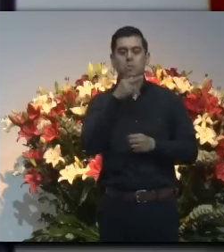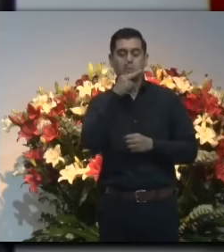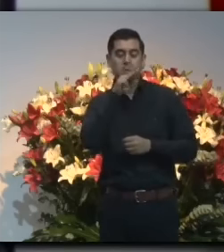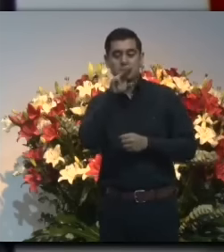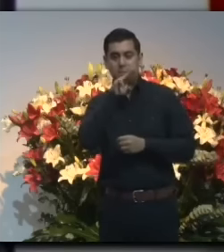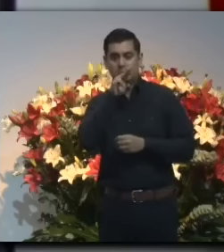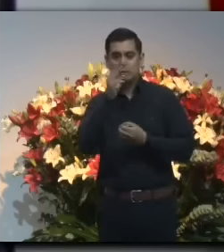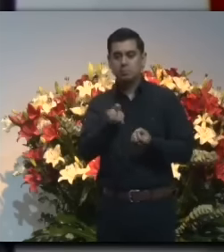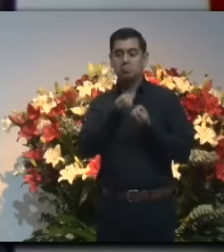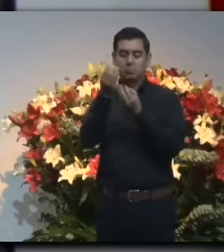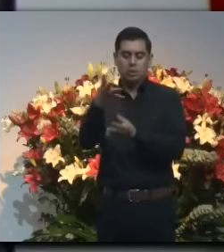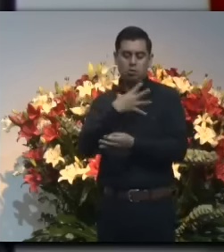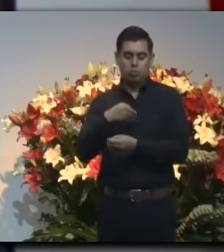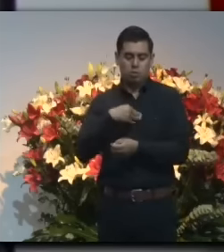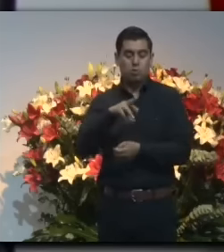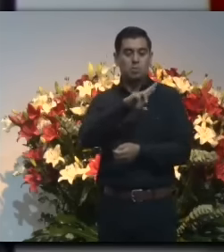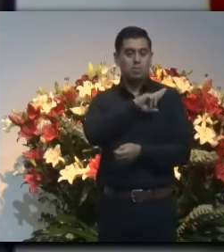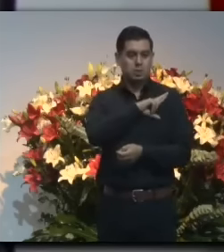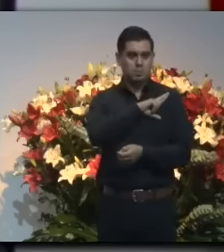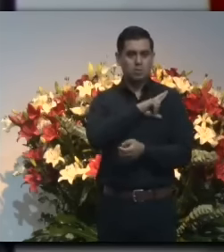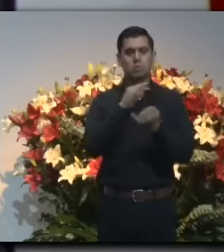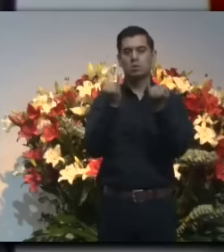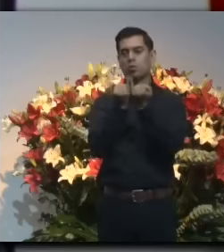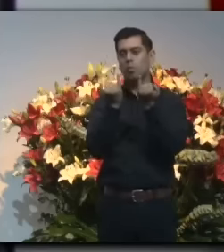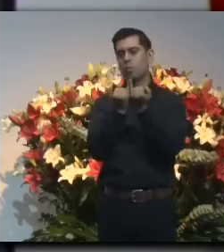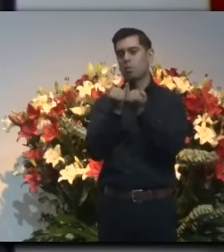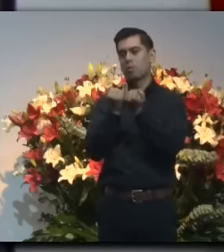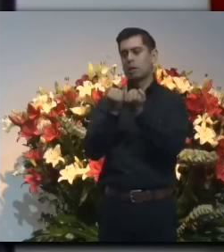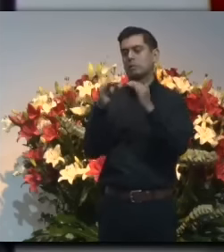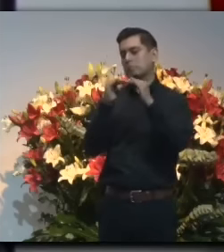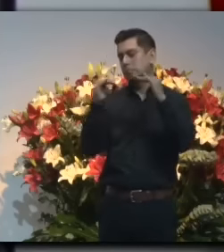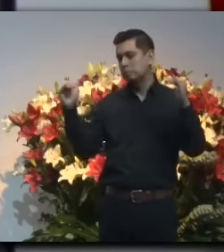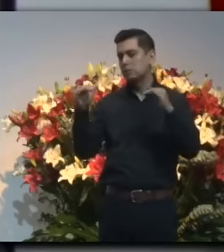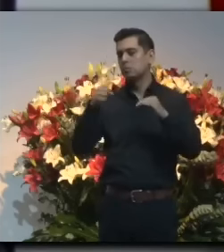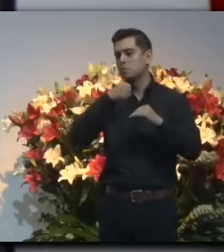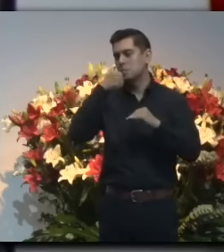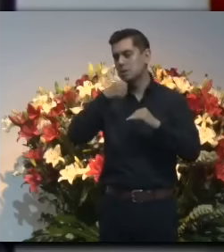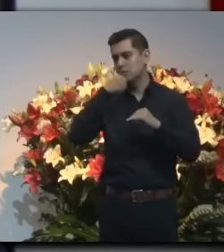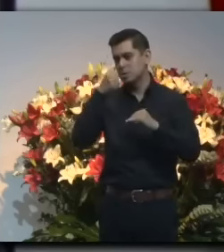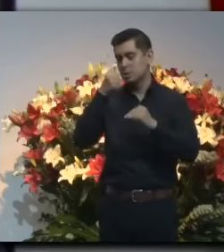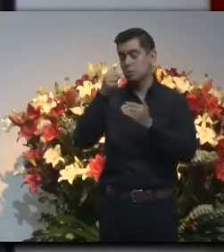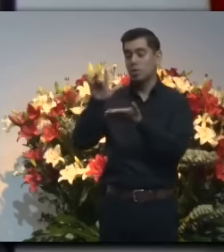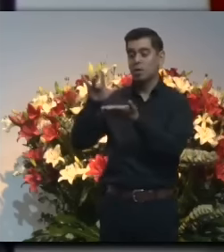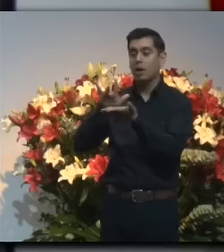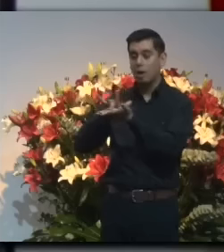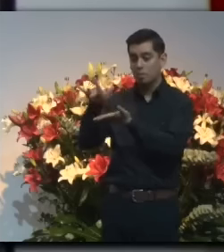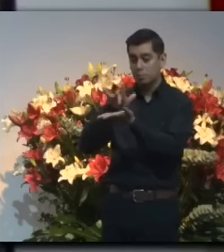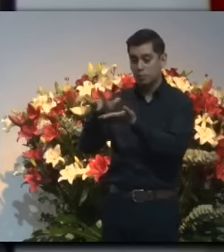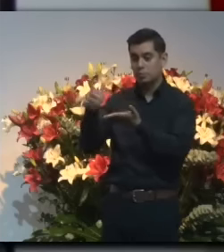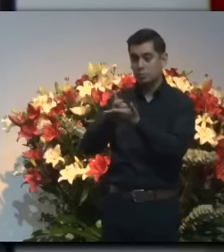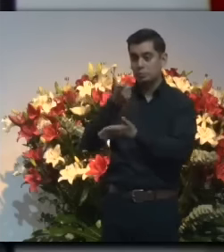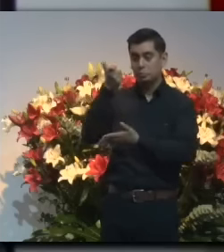el apoyo, pues es como la beca de adultos mayores, el apoyo de adultos mayores. Entonces, vamos a ir por la beca universal